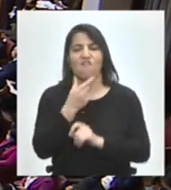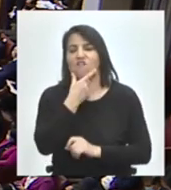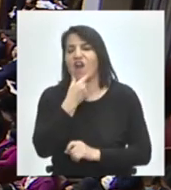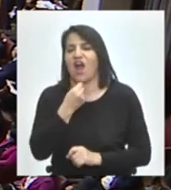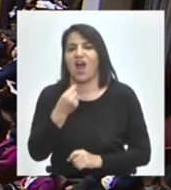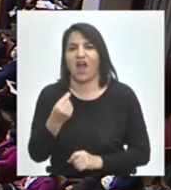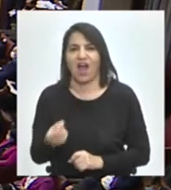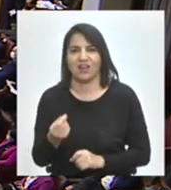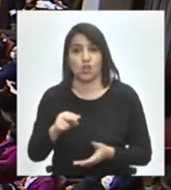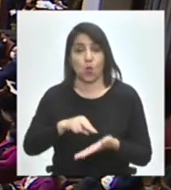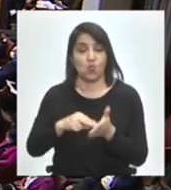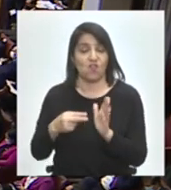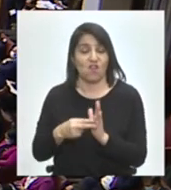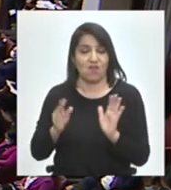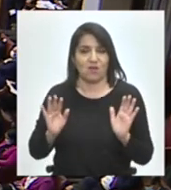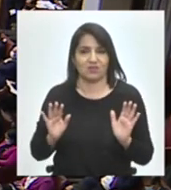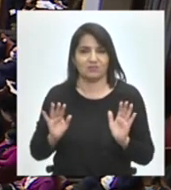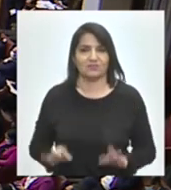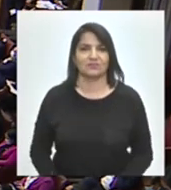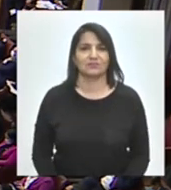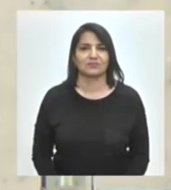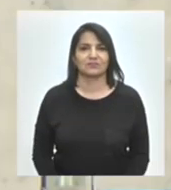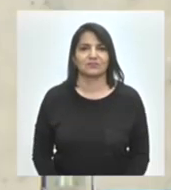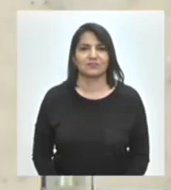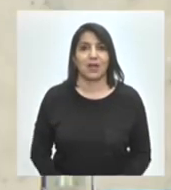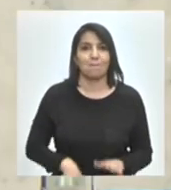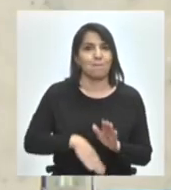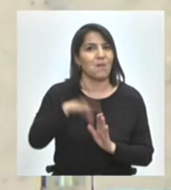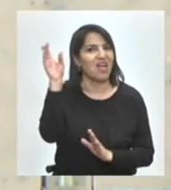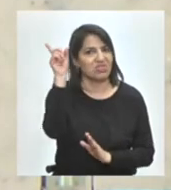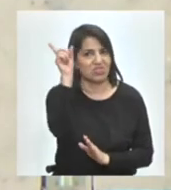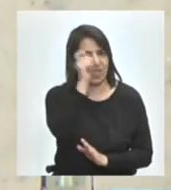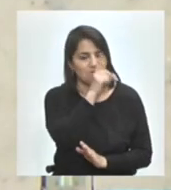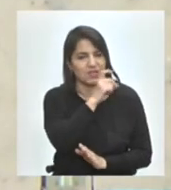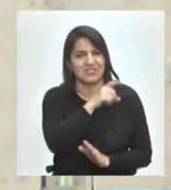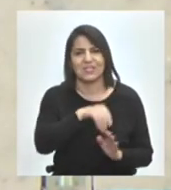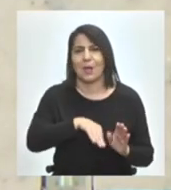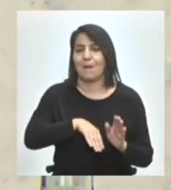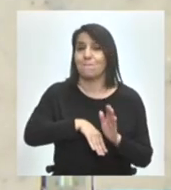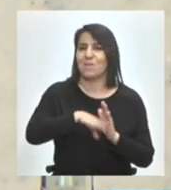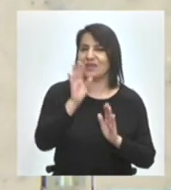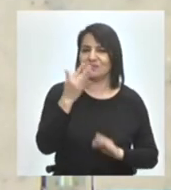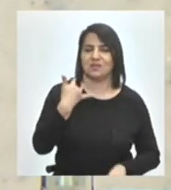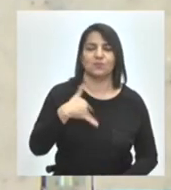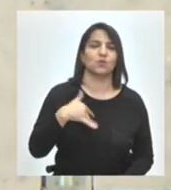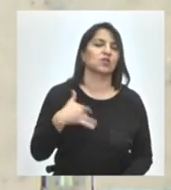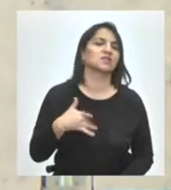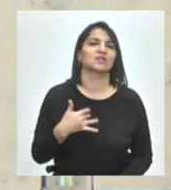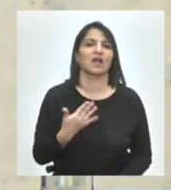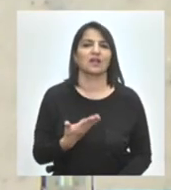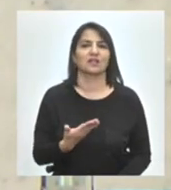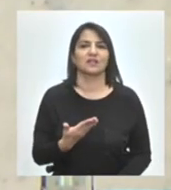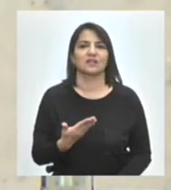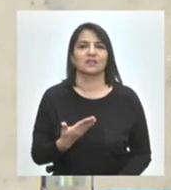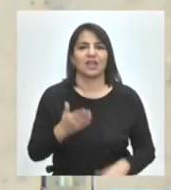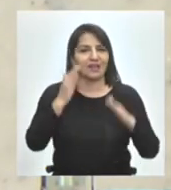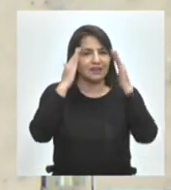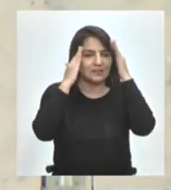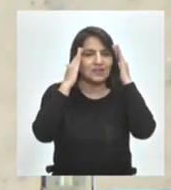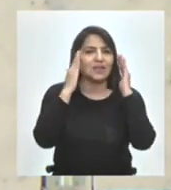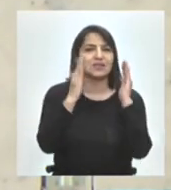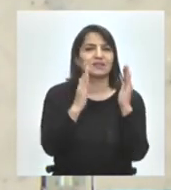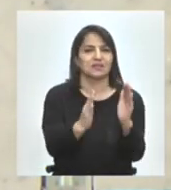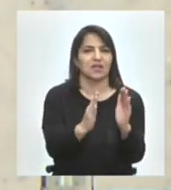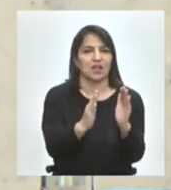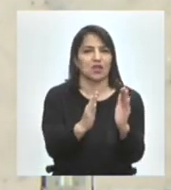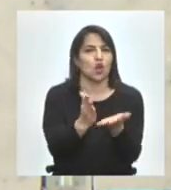en la polémica del día. Mucho más difícil, pero mucho más importante, es centrarnos en aquellas